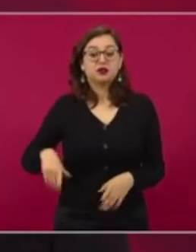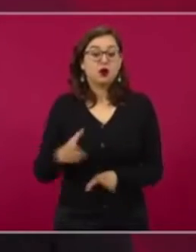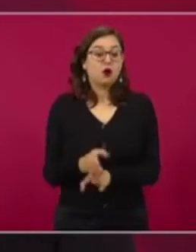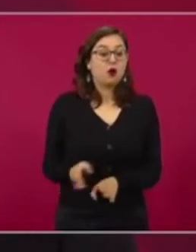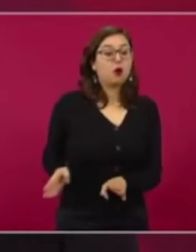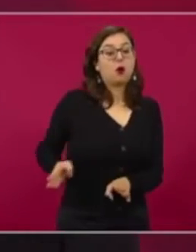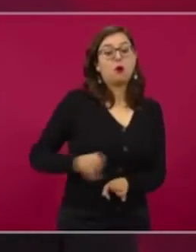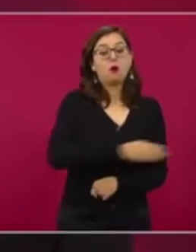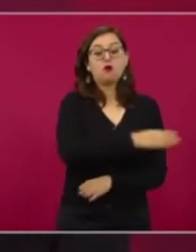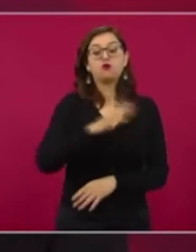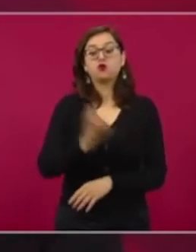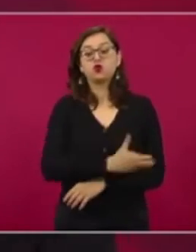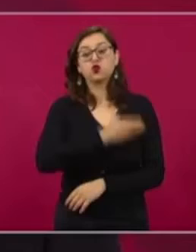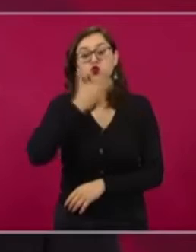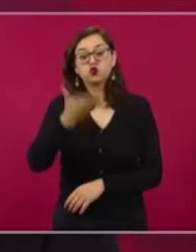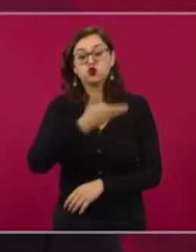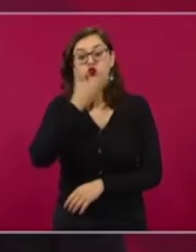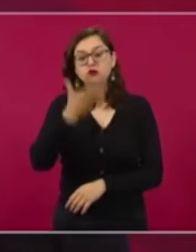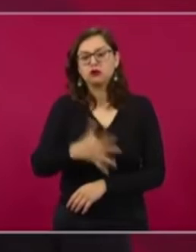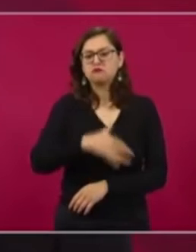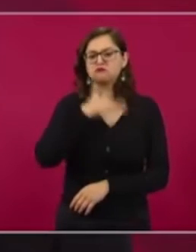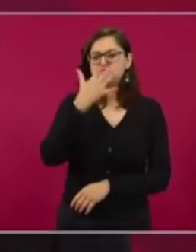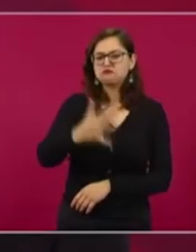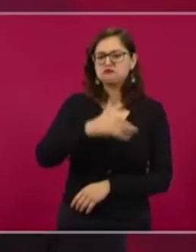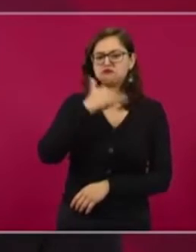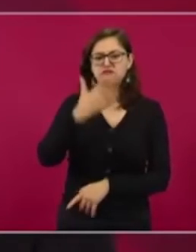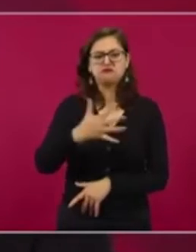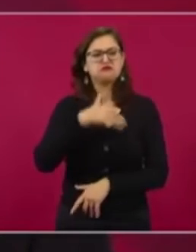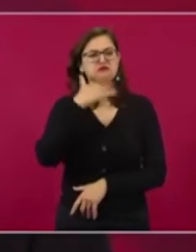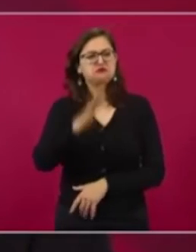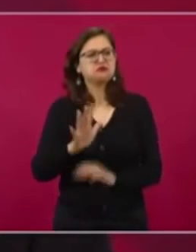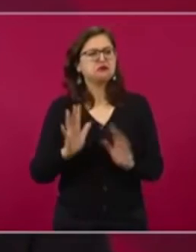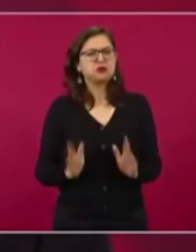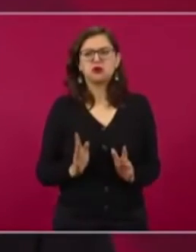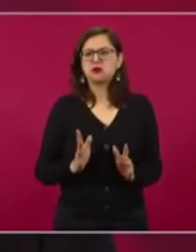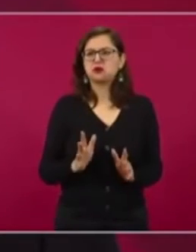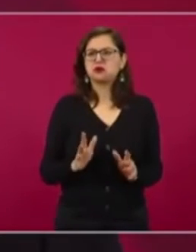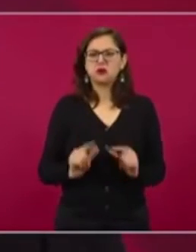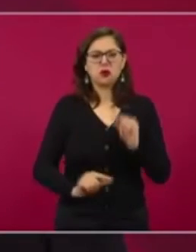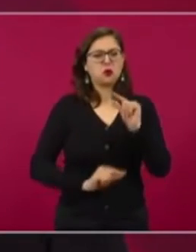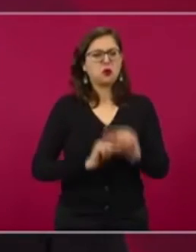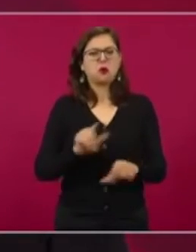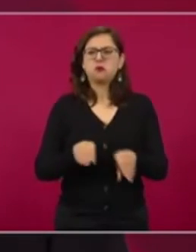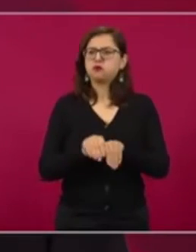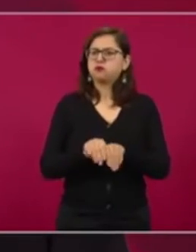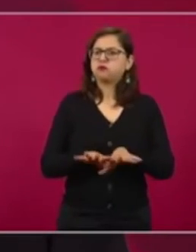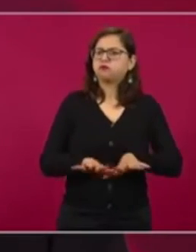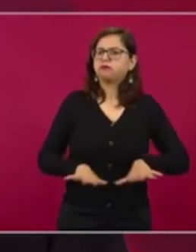gobierno la corrupción. Nada más que no pudieron.